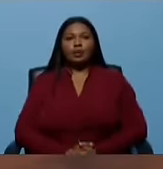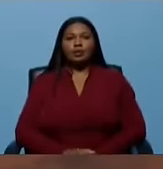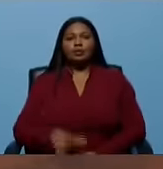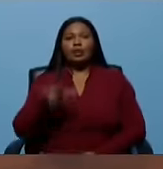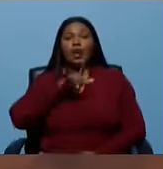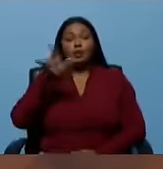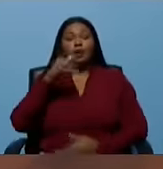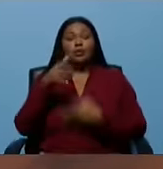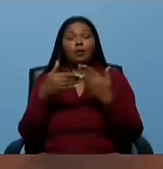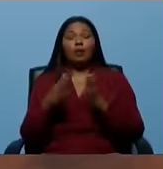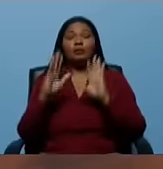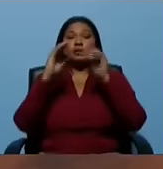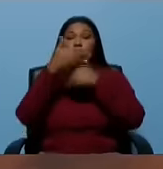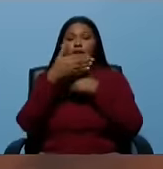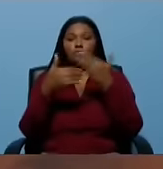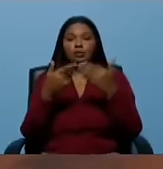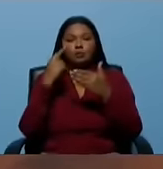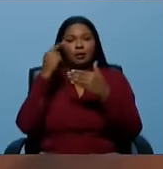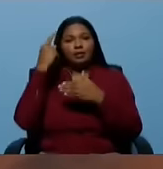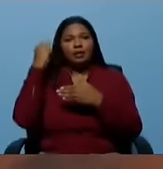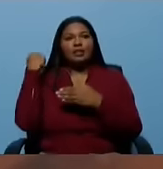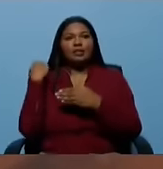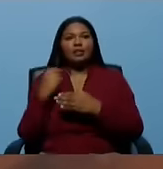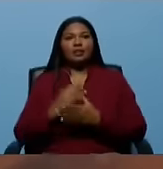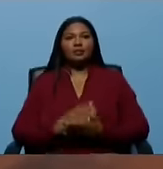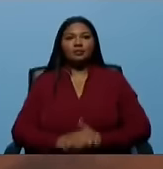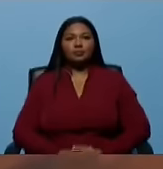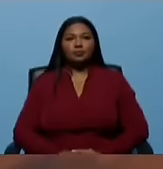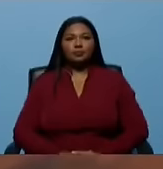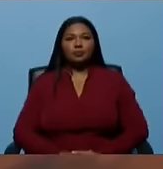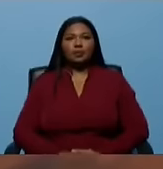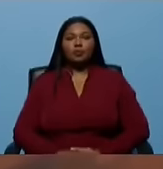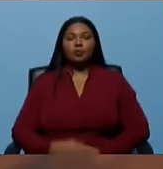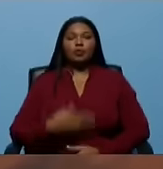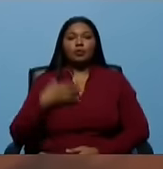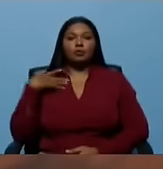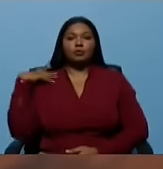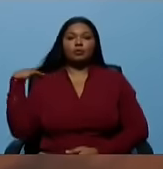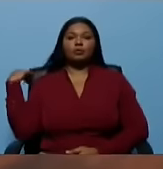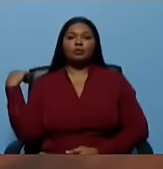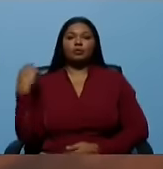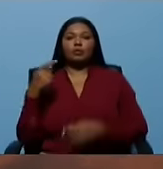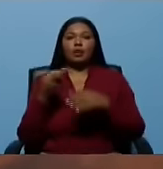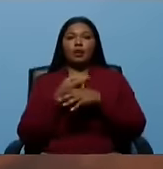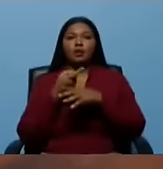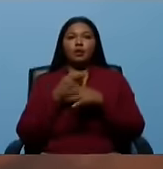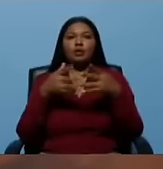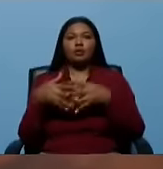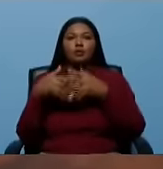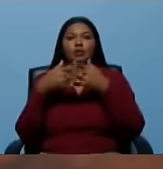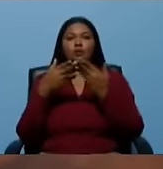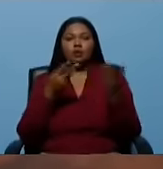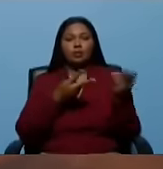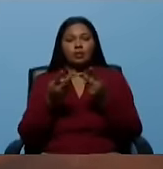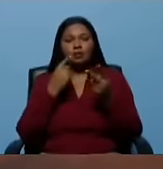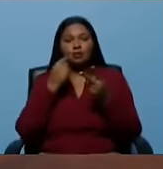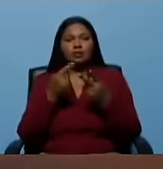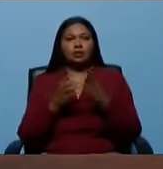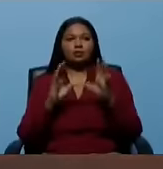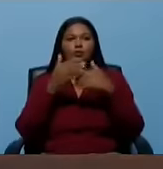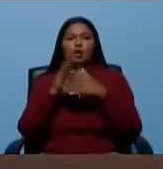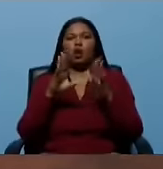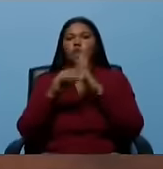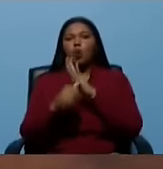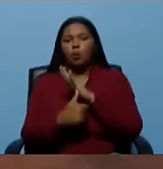fue secuestrado el día de ayer por el gobierno de Estados Unidos una vez más que por aquí ya nuestro invitado dec eso no es un secuestro eso es un